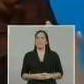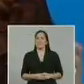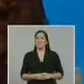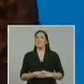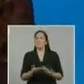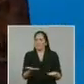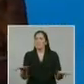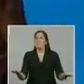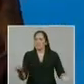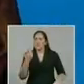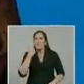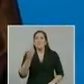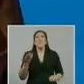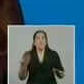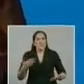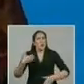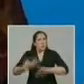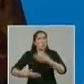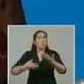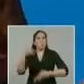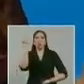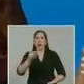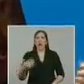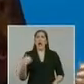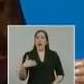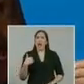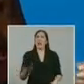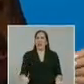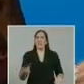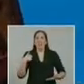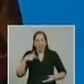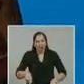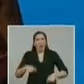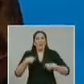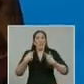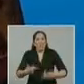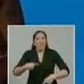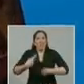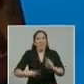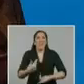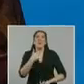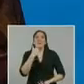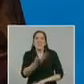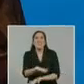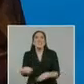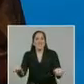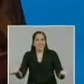Miren qué país le estábamos dejando a nuestros hijos,